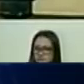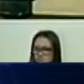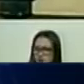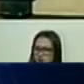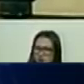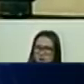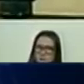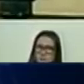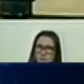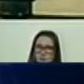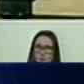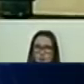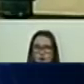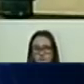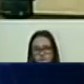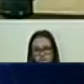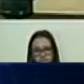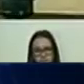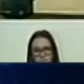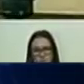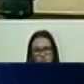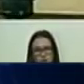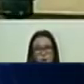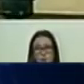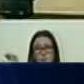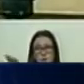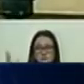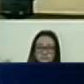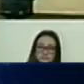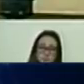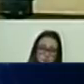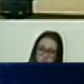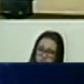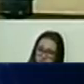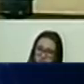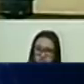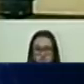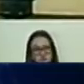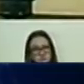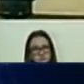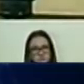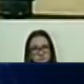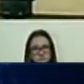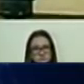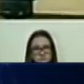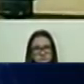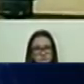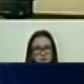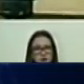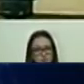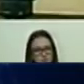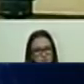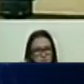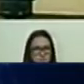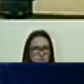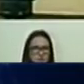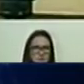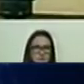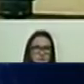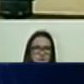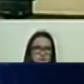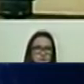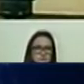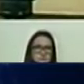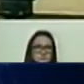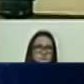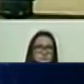ejemplar en recibir refugiados. Ahora, ¿qué le diría yo, Liz?